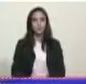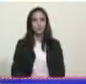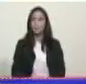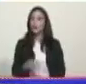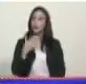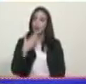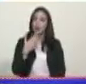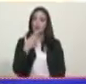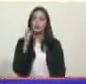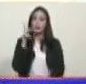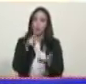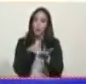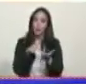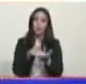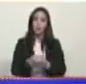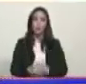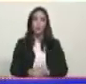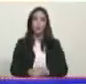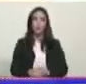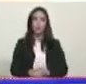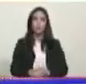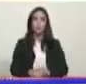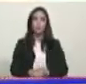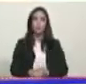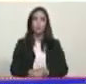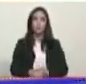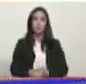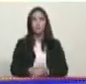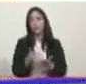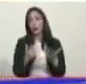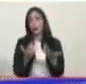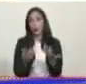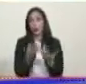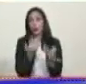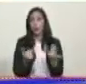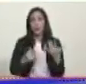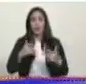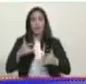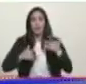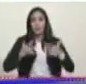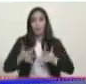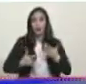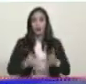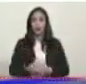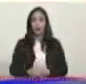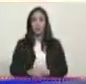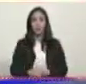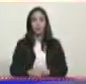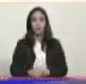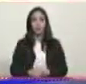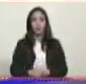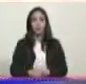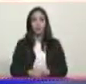Gracias por compartir estos momentos con nosotros. Son momentos únicos. Aquí yo